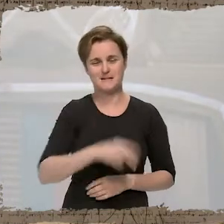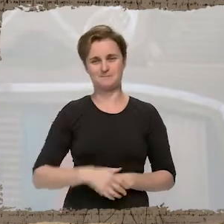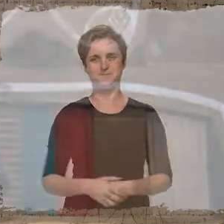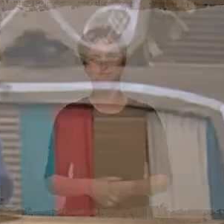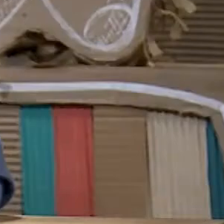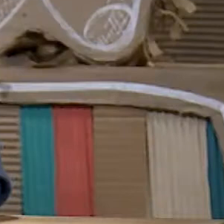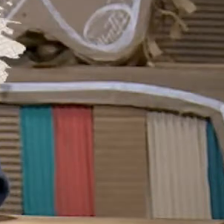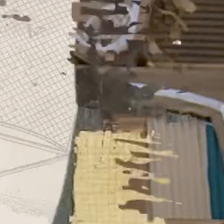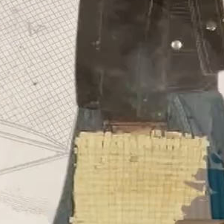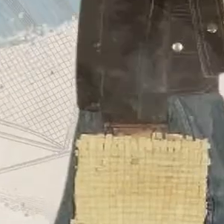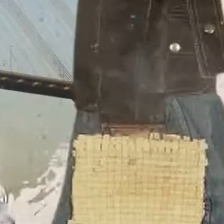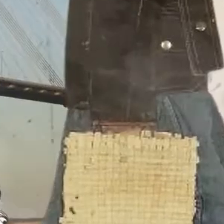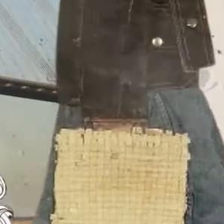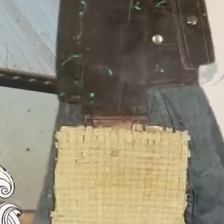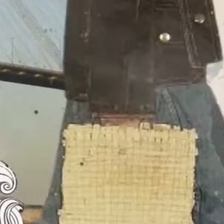vemos